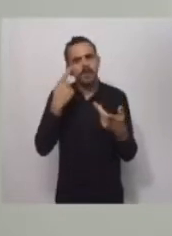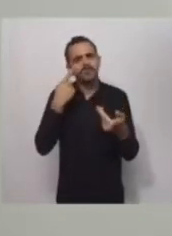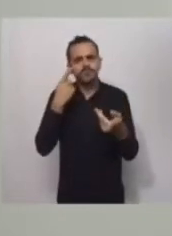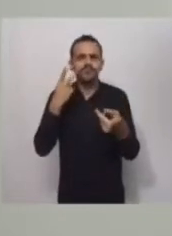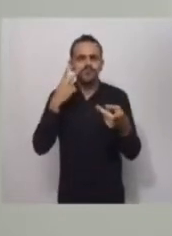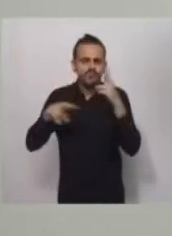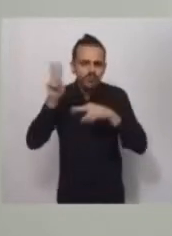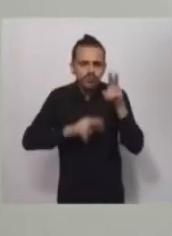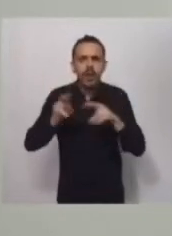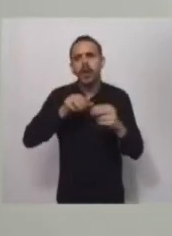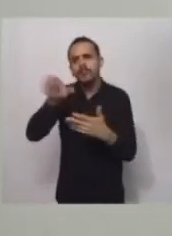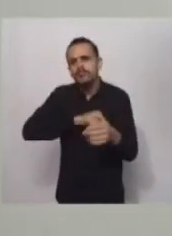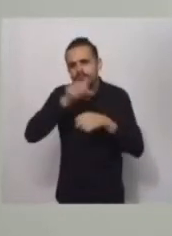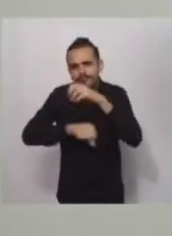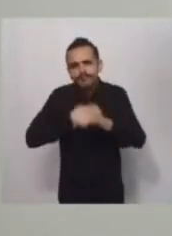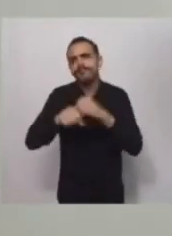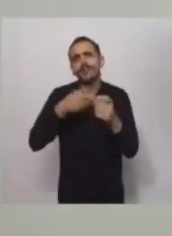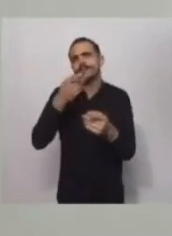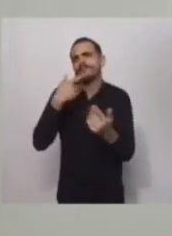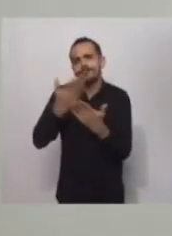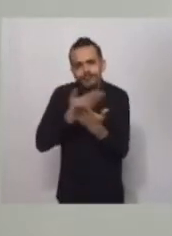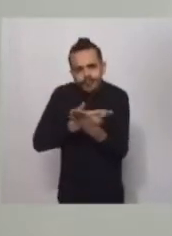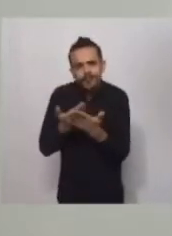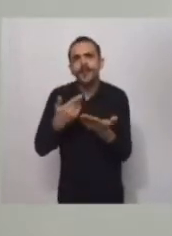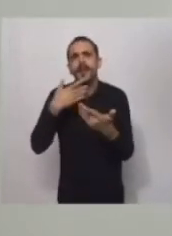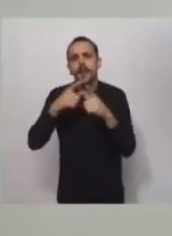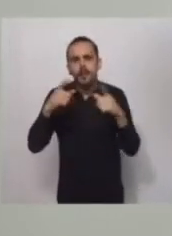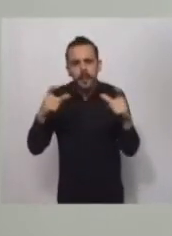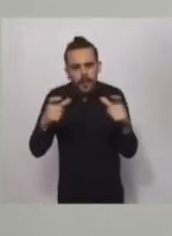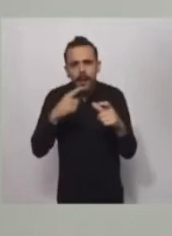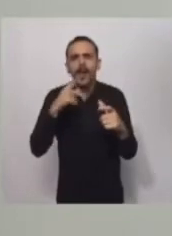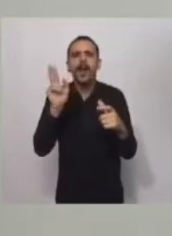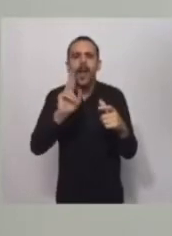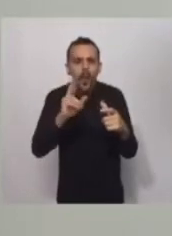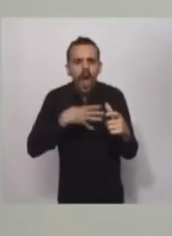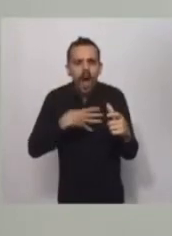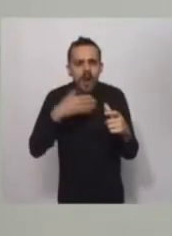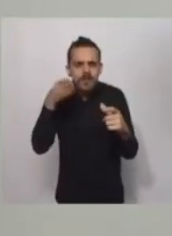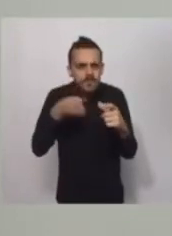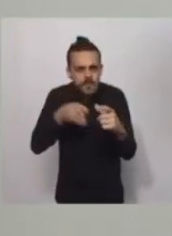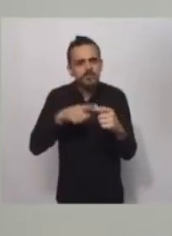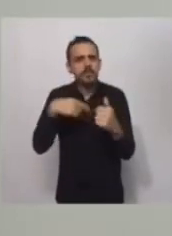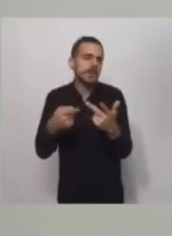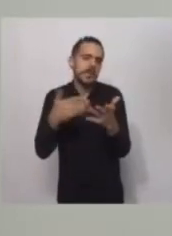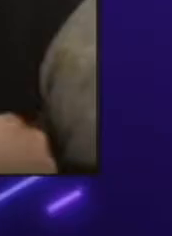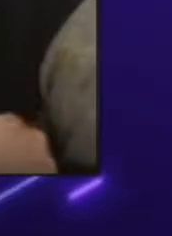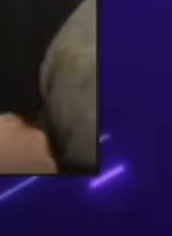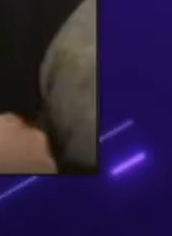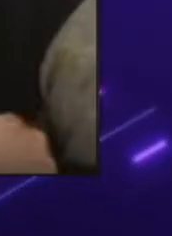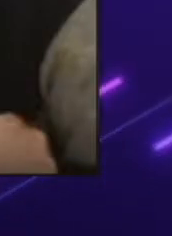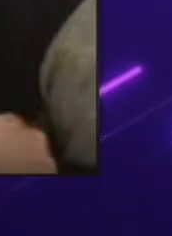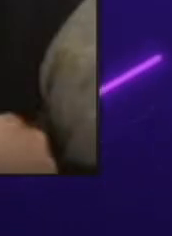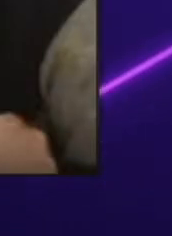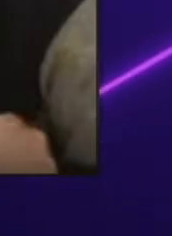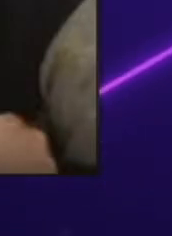año, ya, obviamente todas las renovaciones también, que cumplen con los requisitos, pero las becas nuevas que finalizaron el